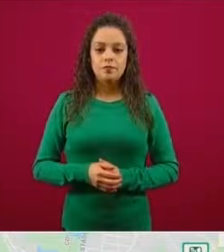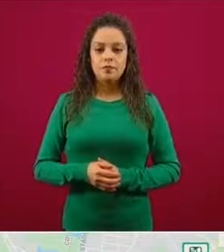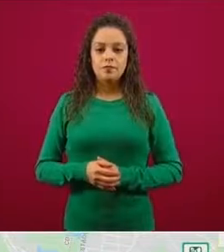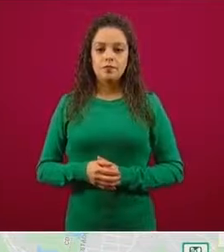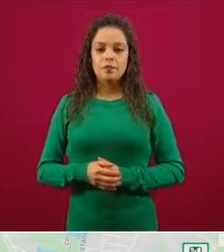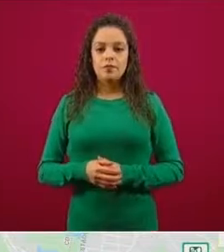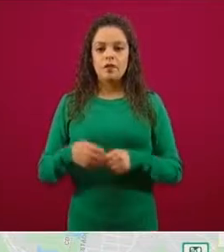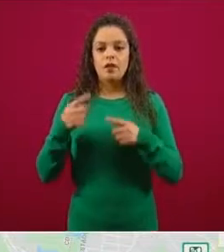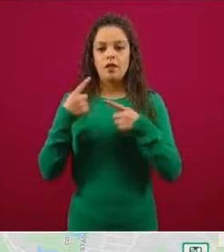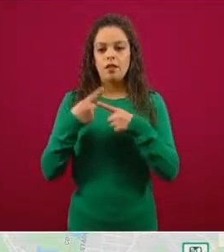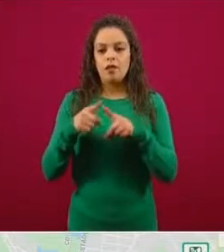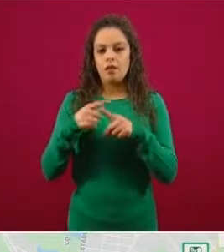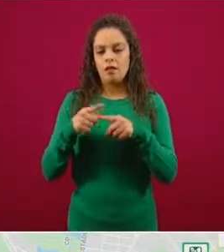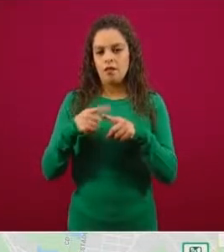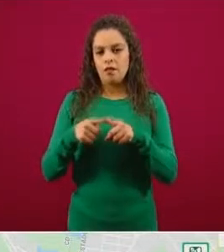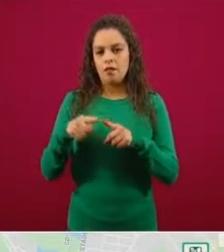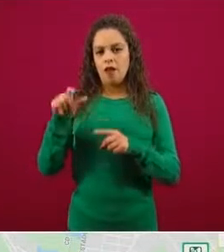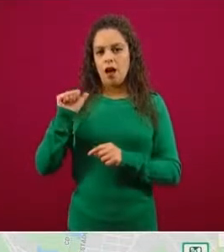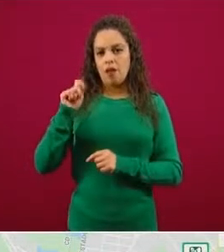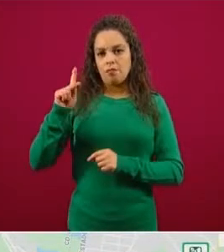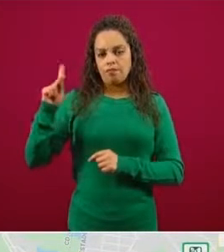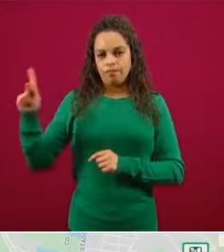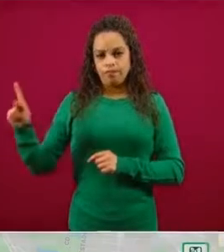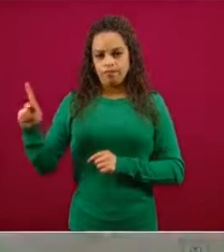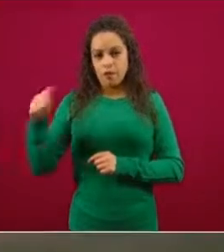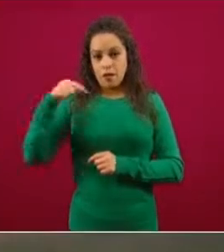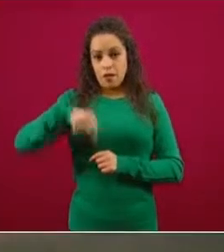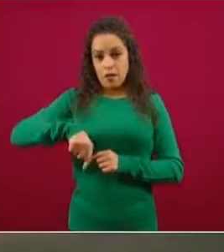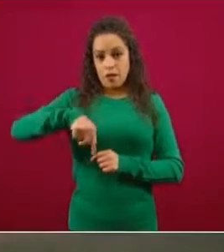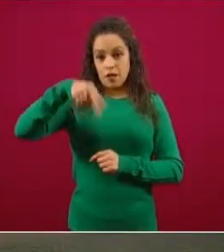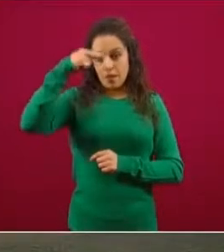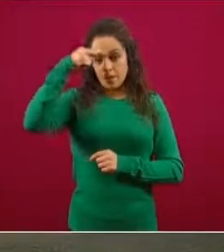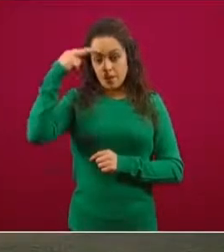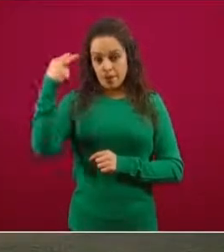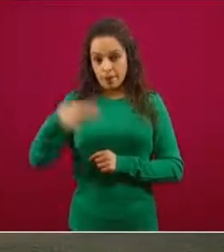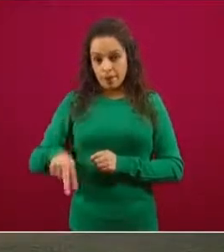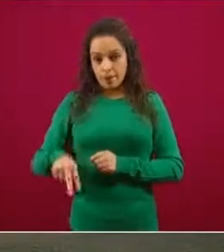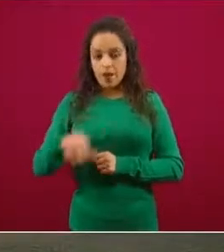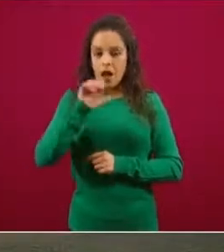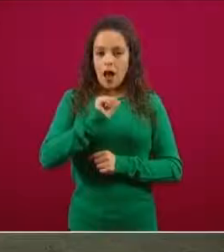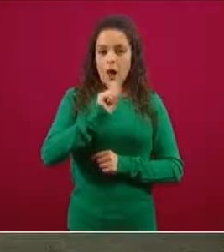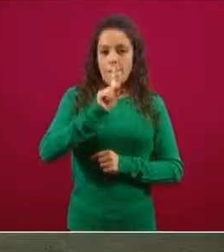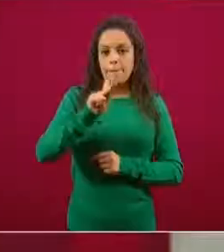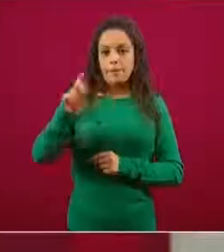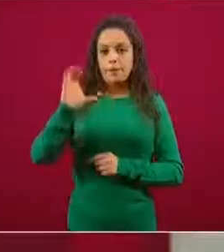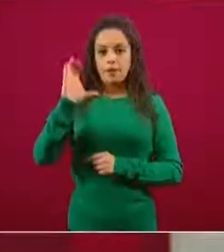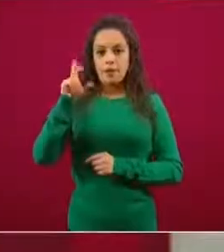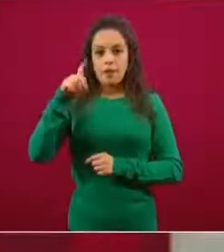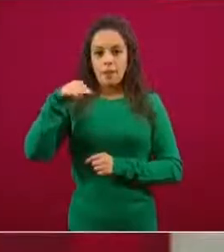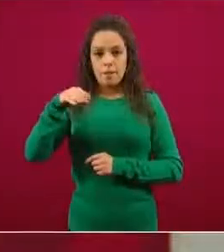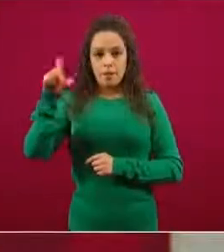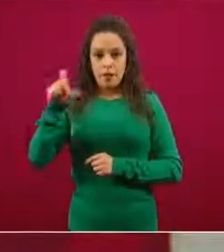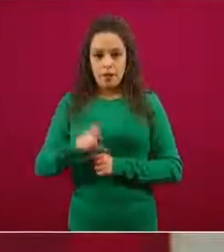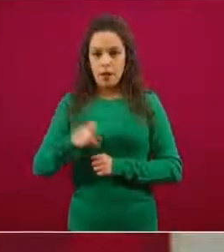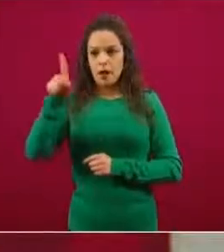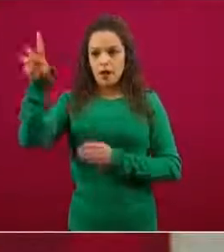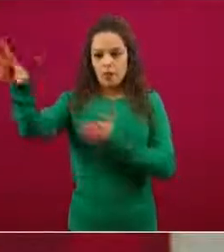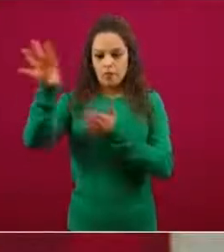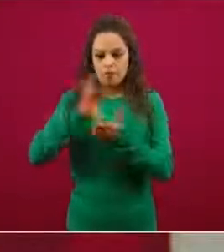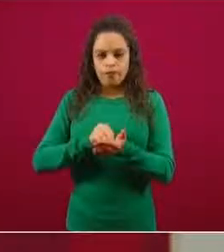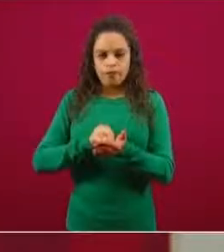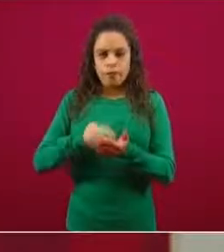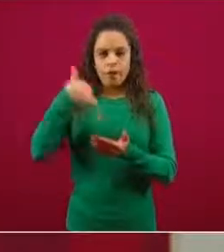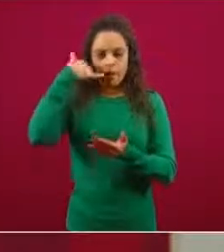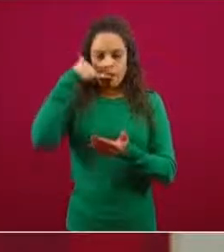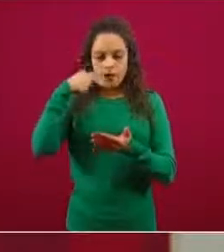de aplicaciones, la app de la Ciudad de México, app CDMX, lo bajan y ahí hay varias informaciones